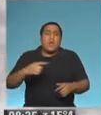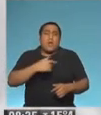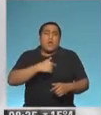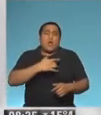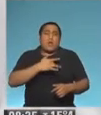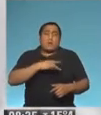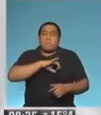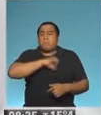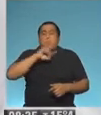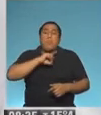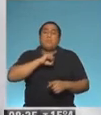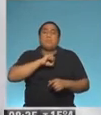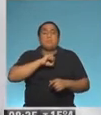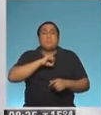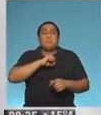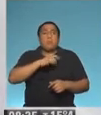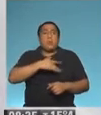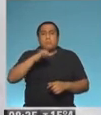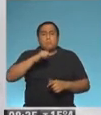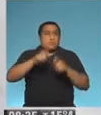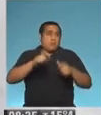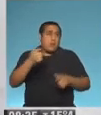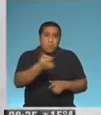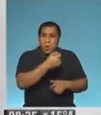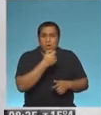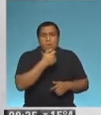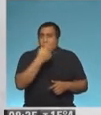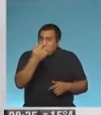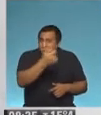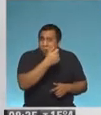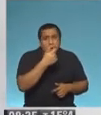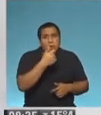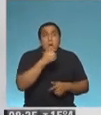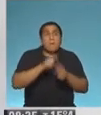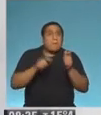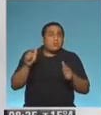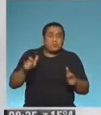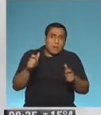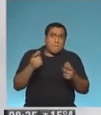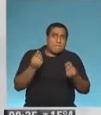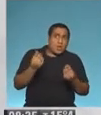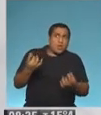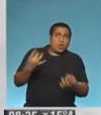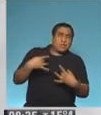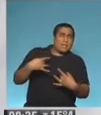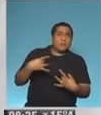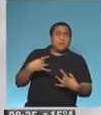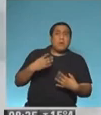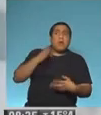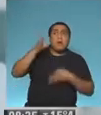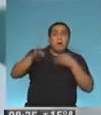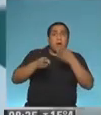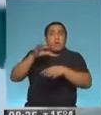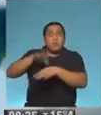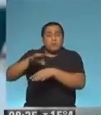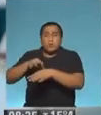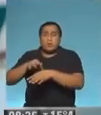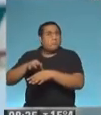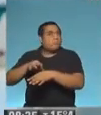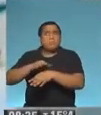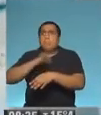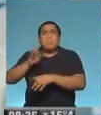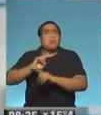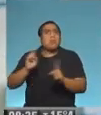que haya disminuido el infarto, sino que la gente, por temor al contagio, no va o no consulta, no va al servicio